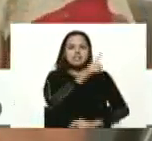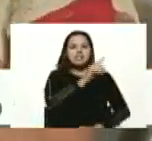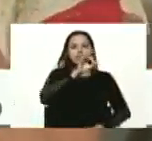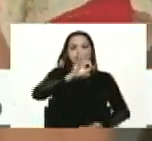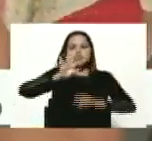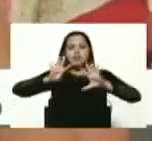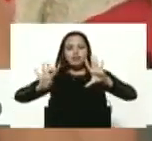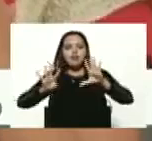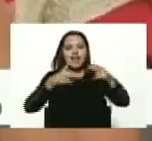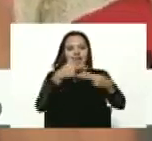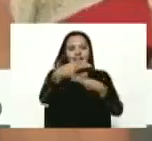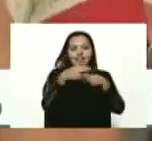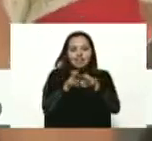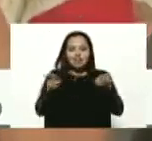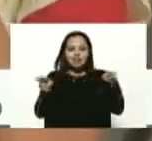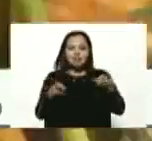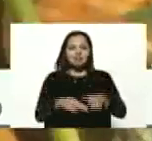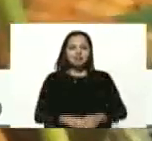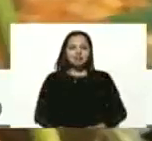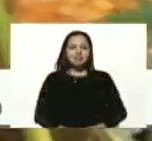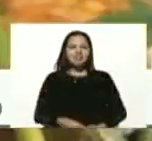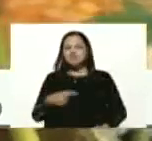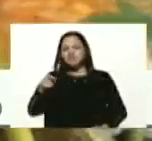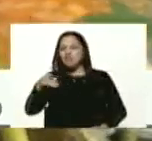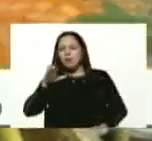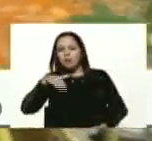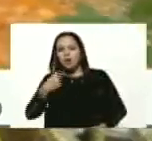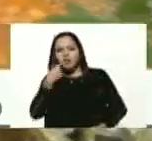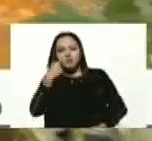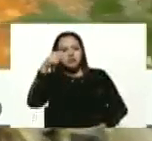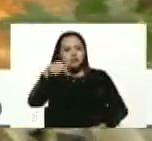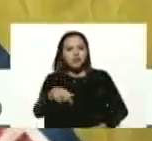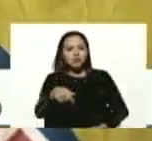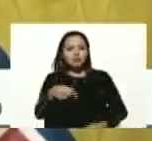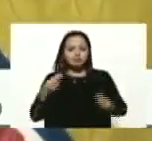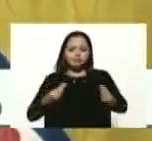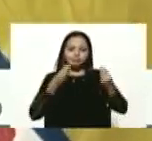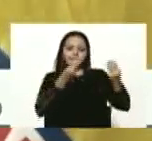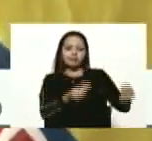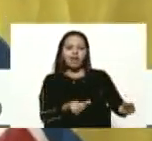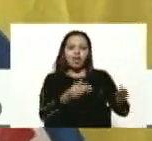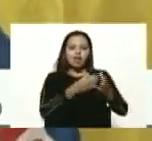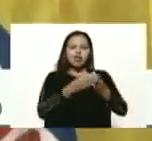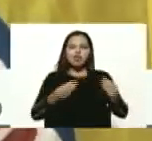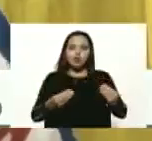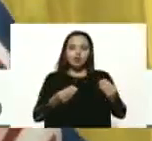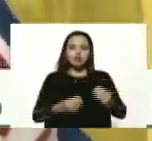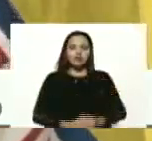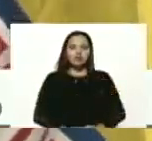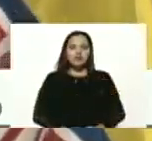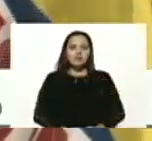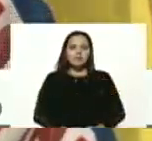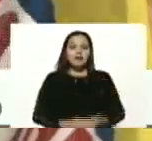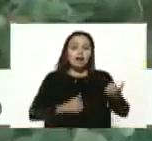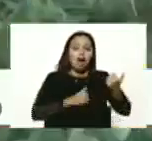6.139 hectáreas, que puede decir usted hoy que cuenta con todas ellas para la producción familiar, que cuenta